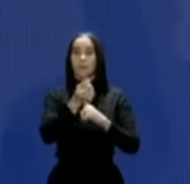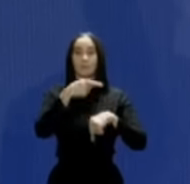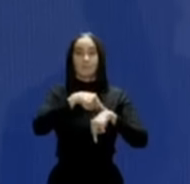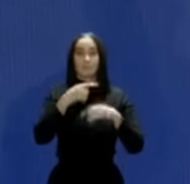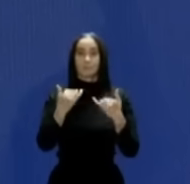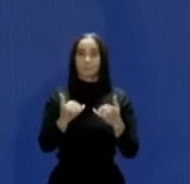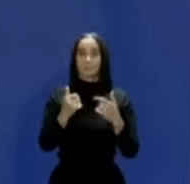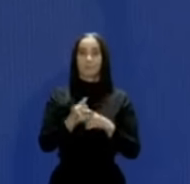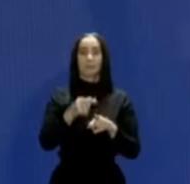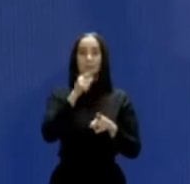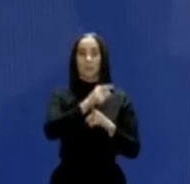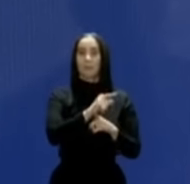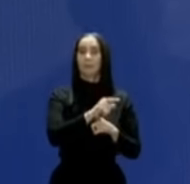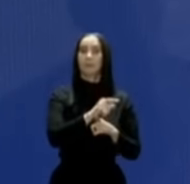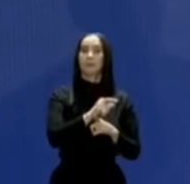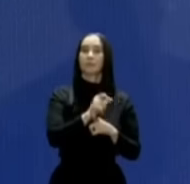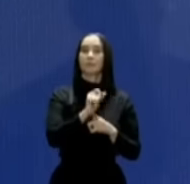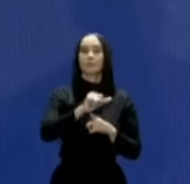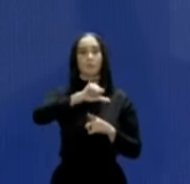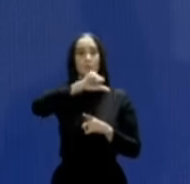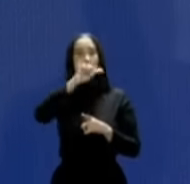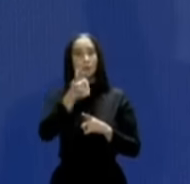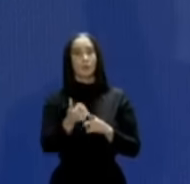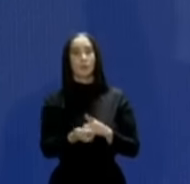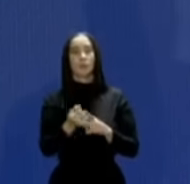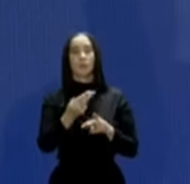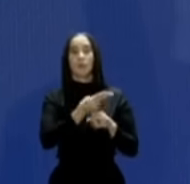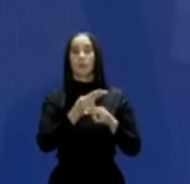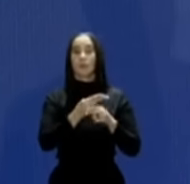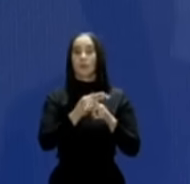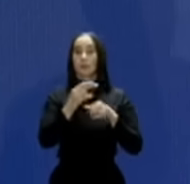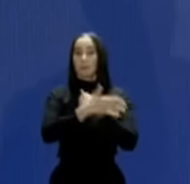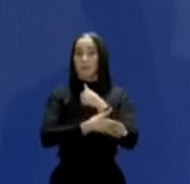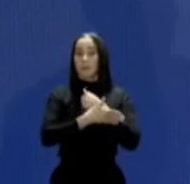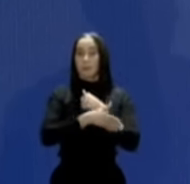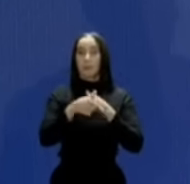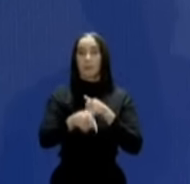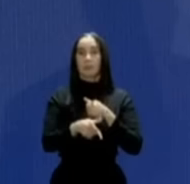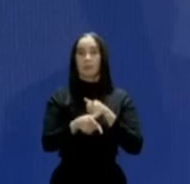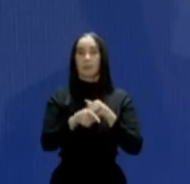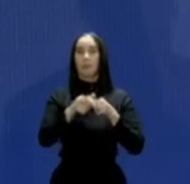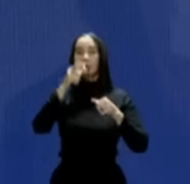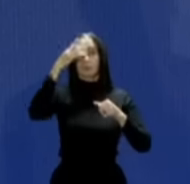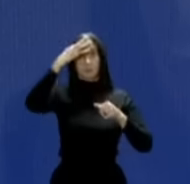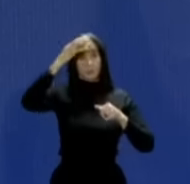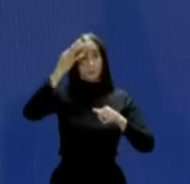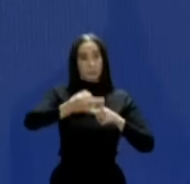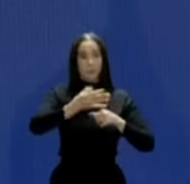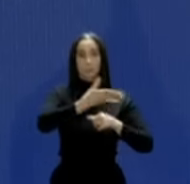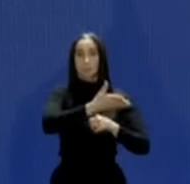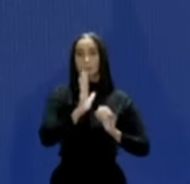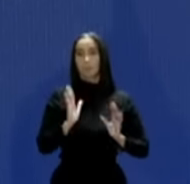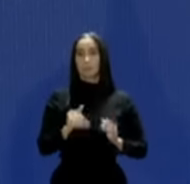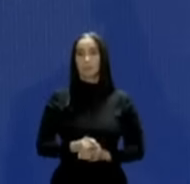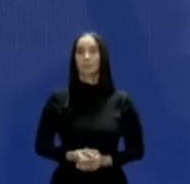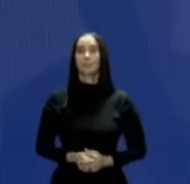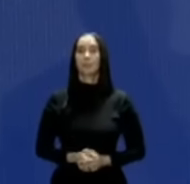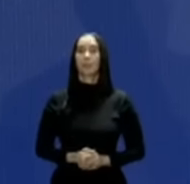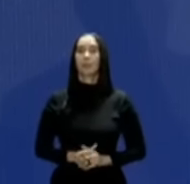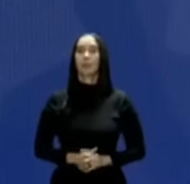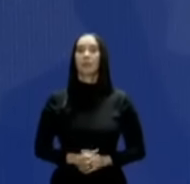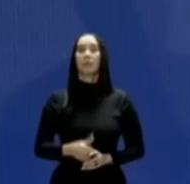momento, por esas razones y otras razones de seguridad nacional, que hacer y tomar estas decisiones.